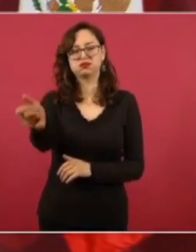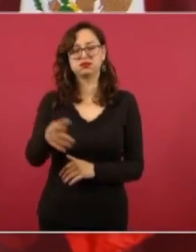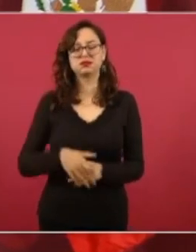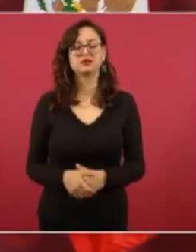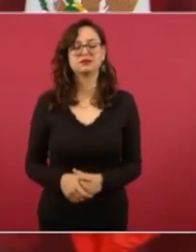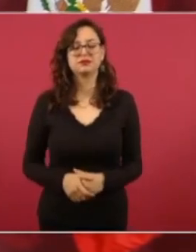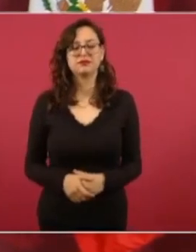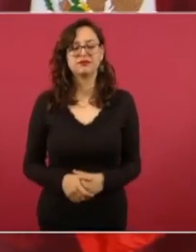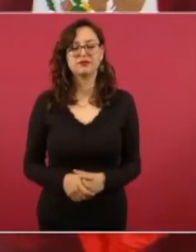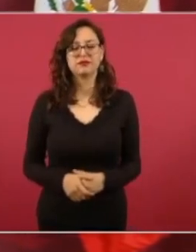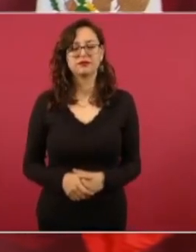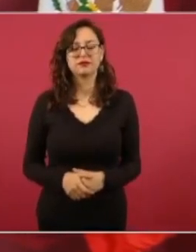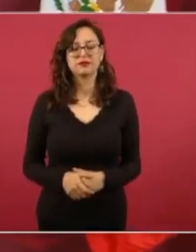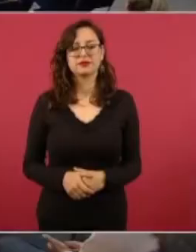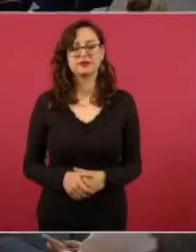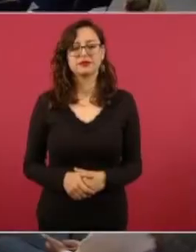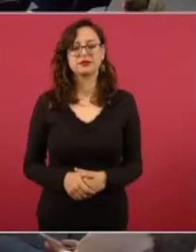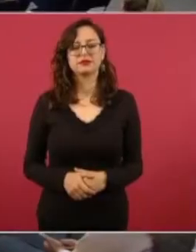Entonces, pero